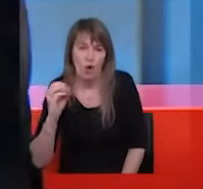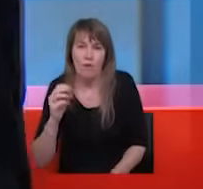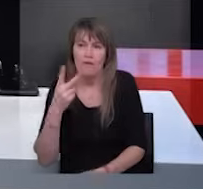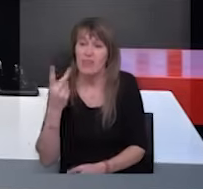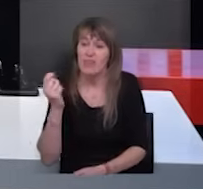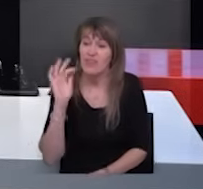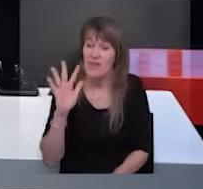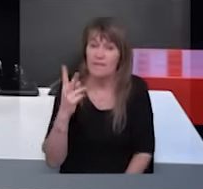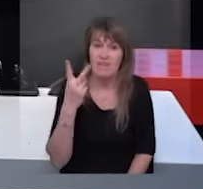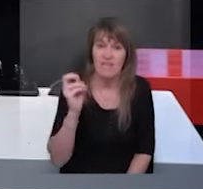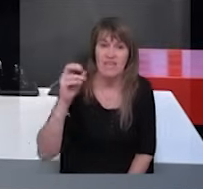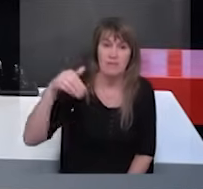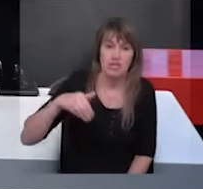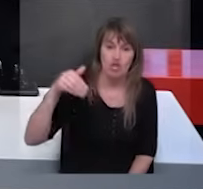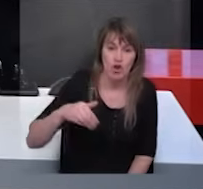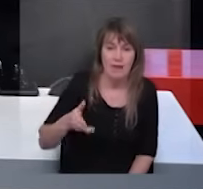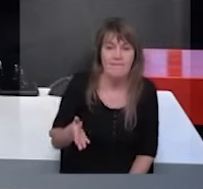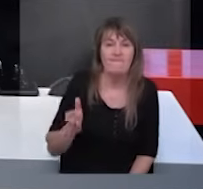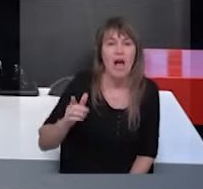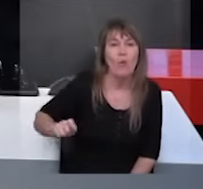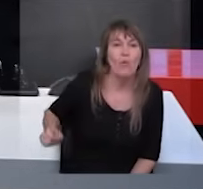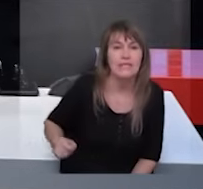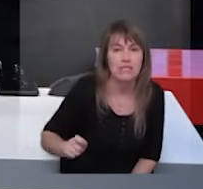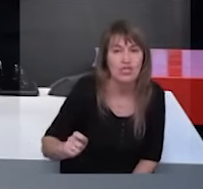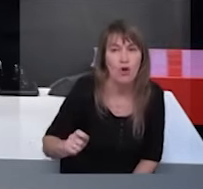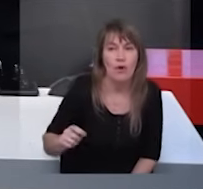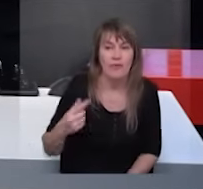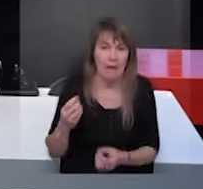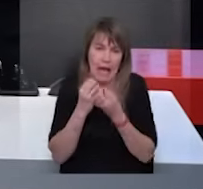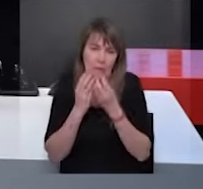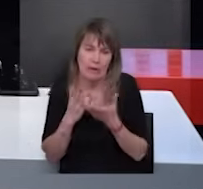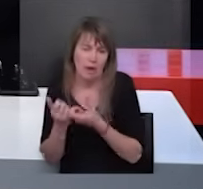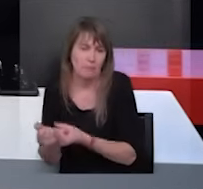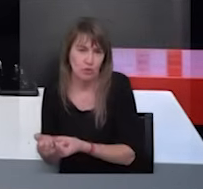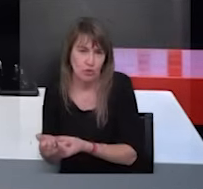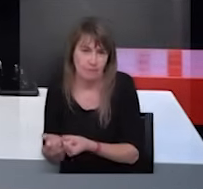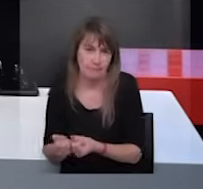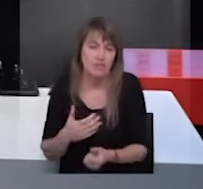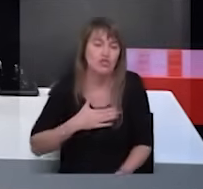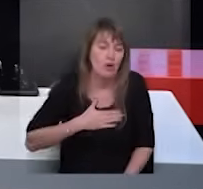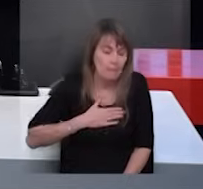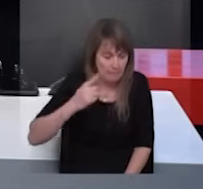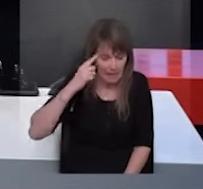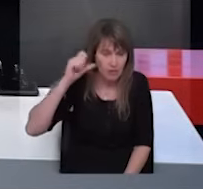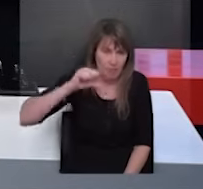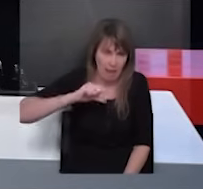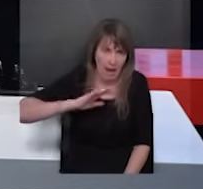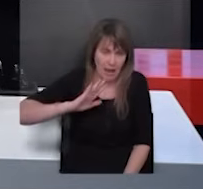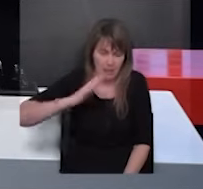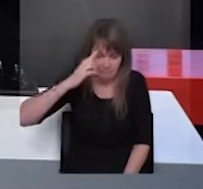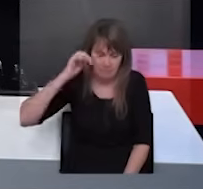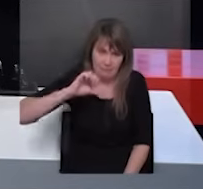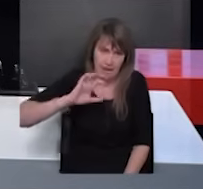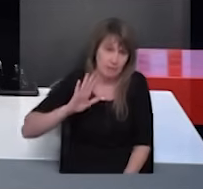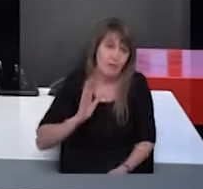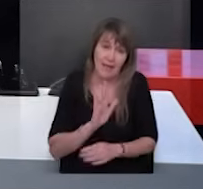millones dice no va a venir un juicio pasa eso Entonces uno sospecha yo soy malpensado como analista tengo que